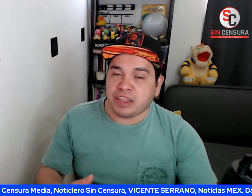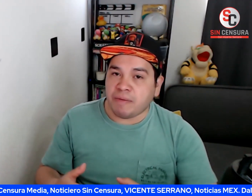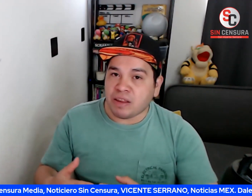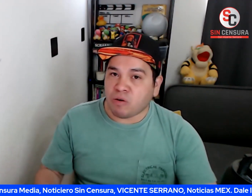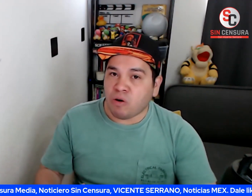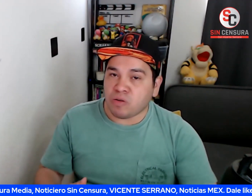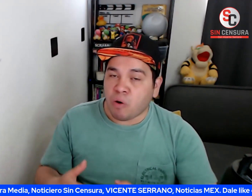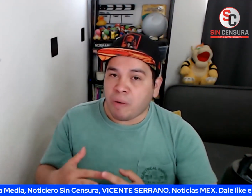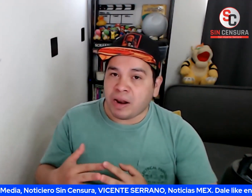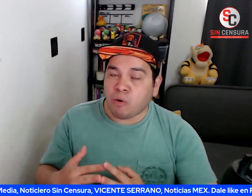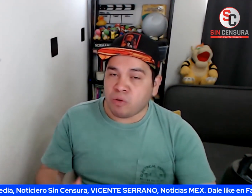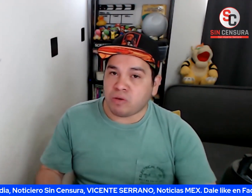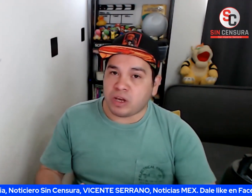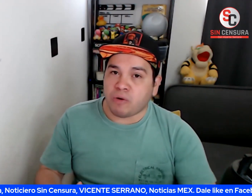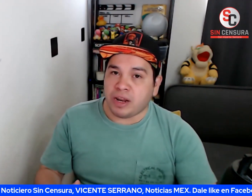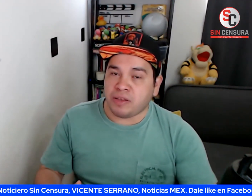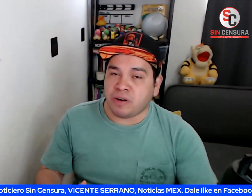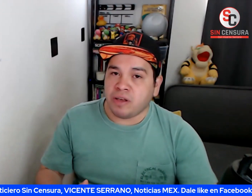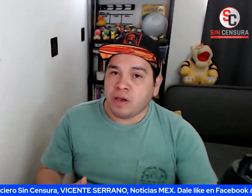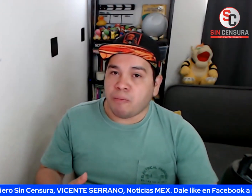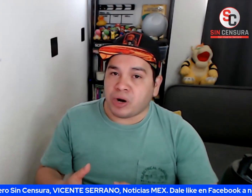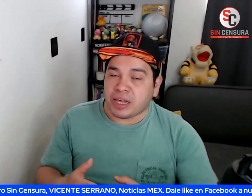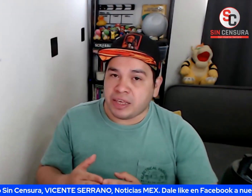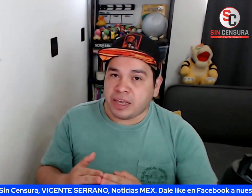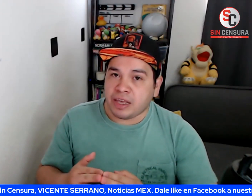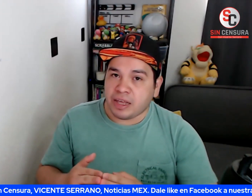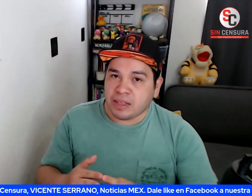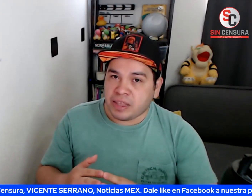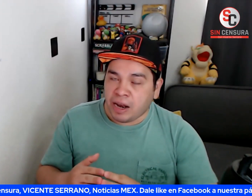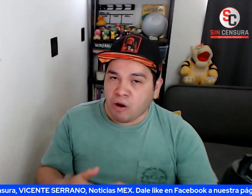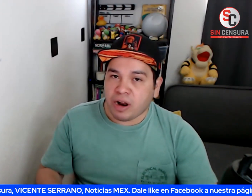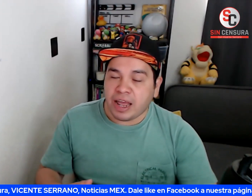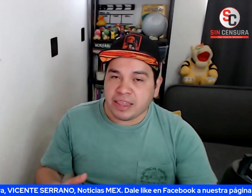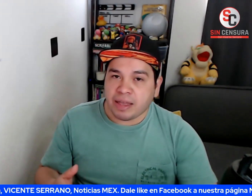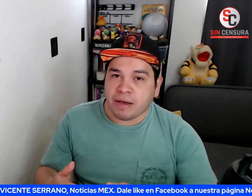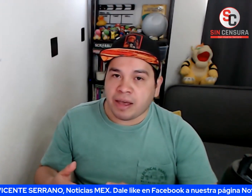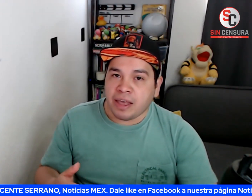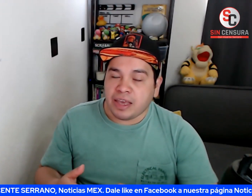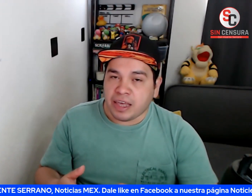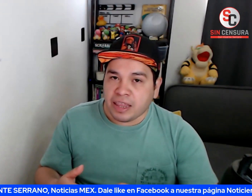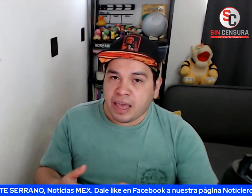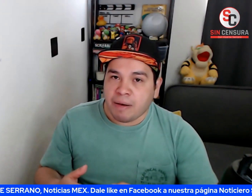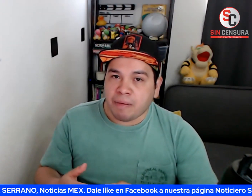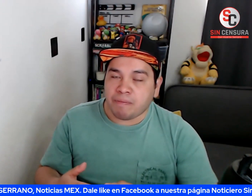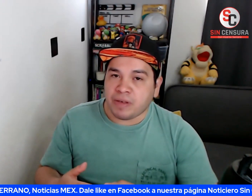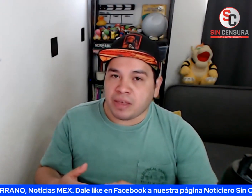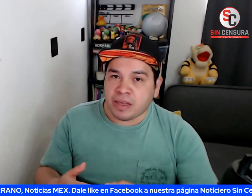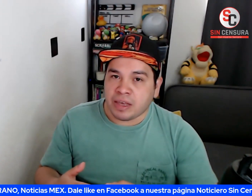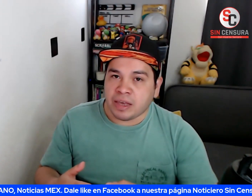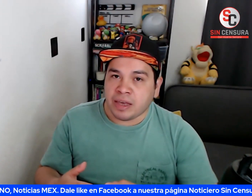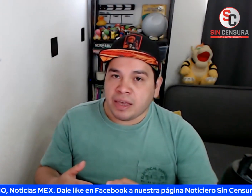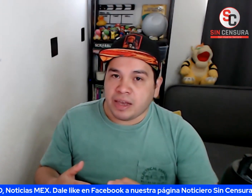definir si van solos o van juntos en coalición, porque si se logra esta idea,